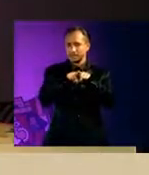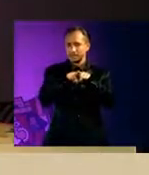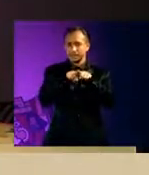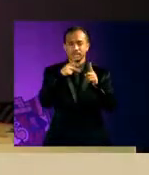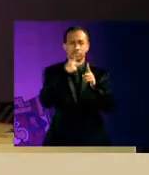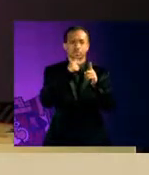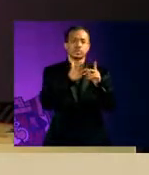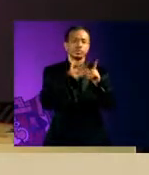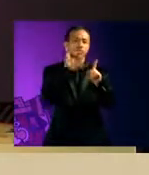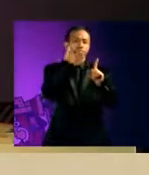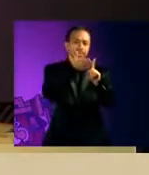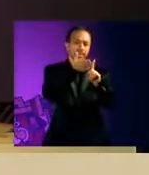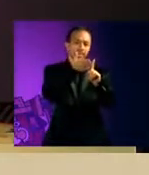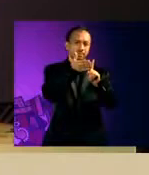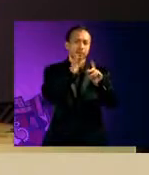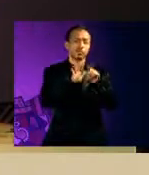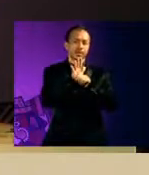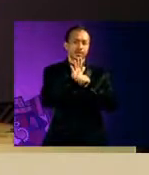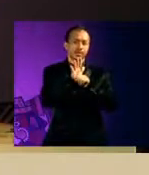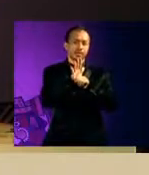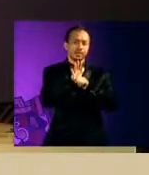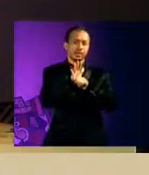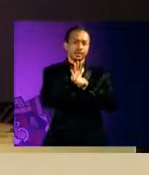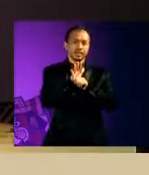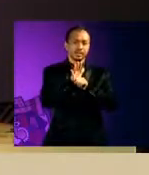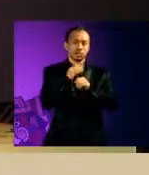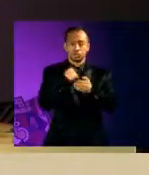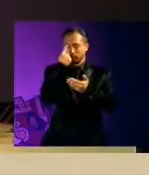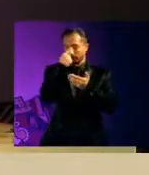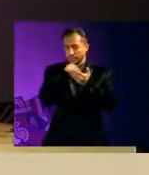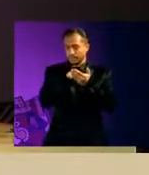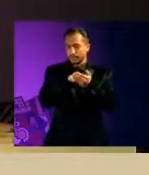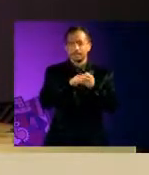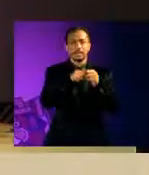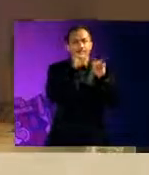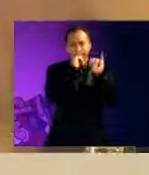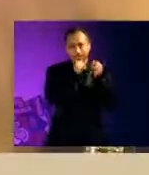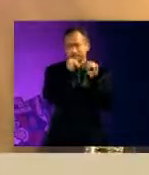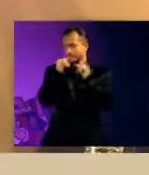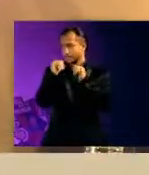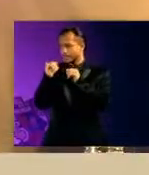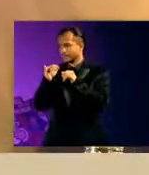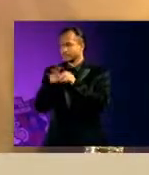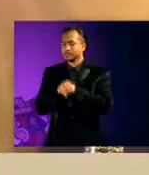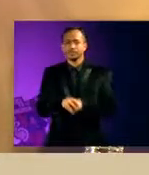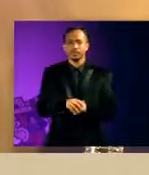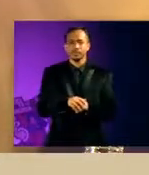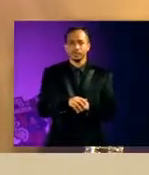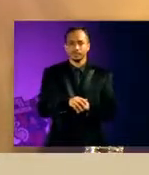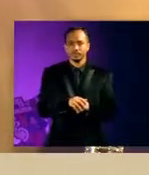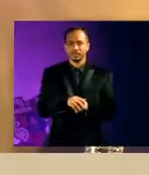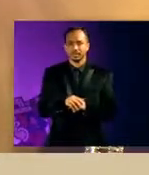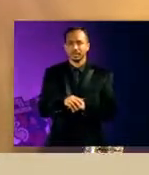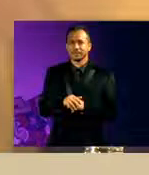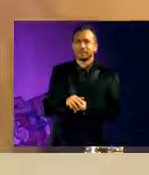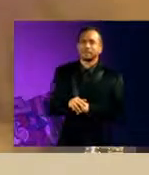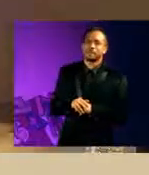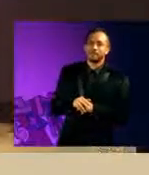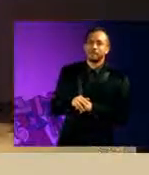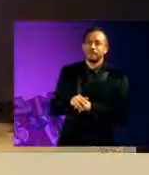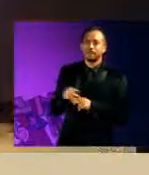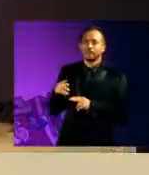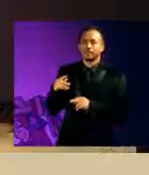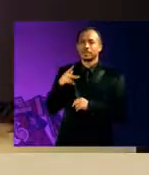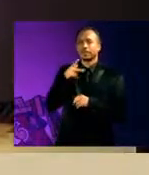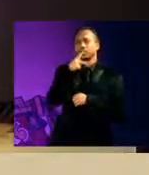pensar y hacer pensar a los lectores sobre esa relación que hay entre los hermanos cómo funciona tu cabecita para juntar toda